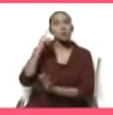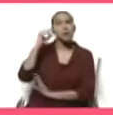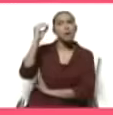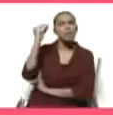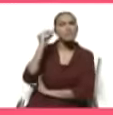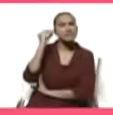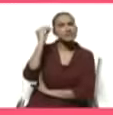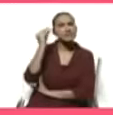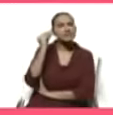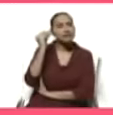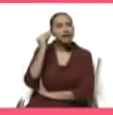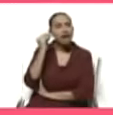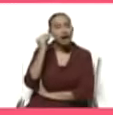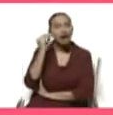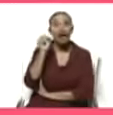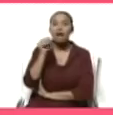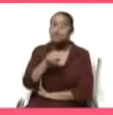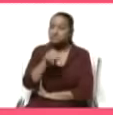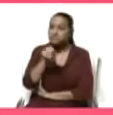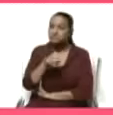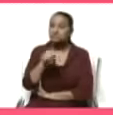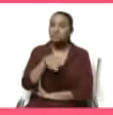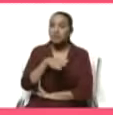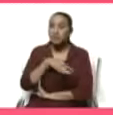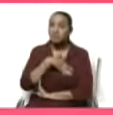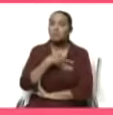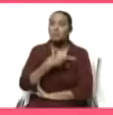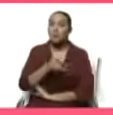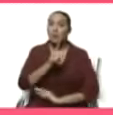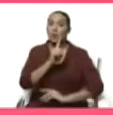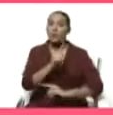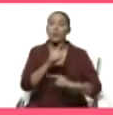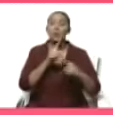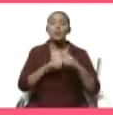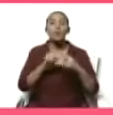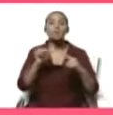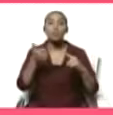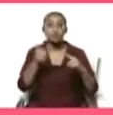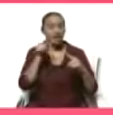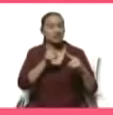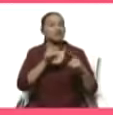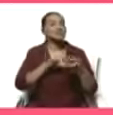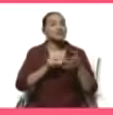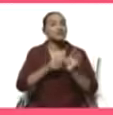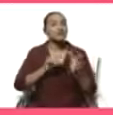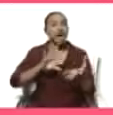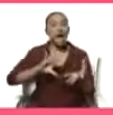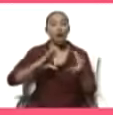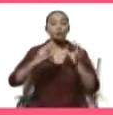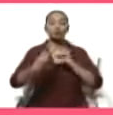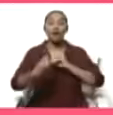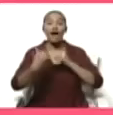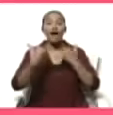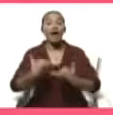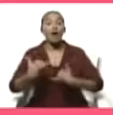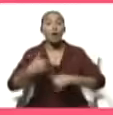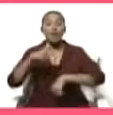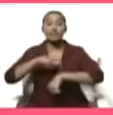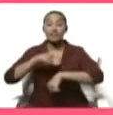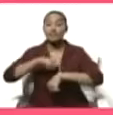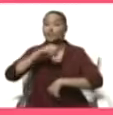quizás el 1 por 10 que que va más ajustado a los tiempos va más ajustado a las